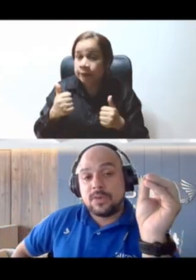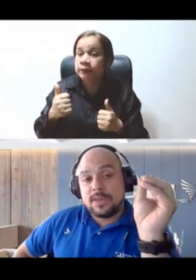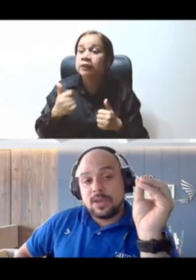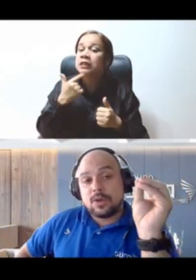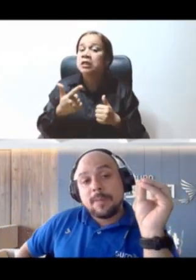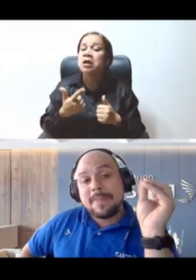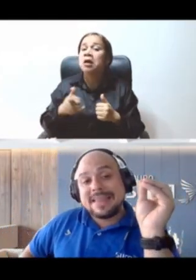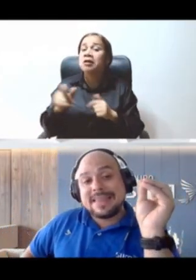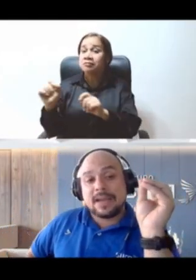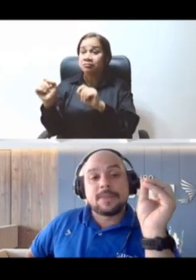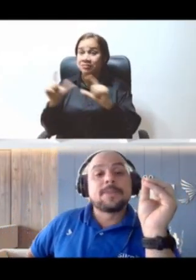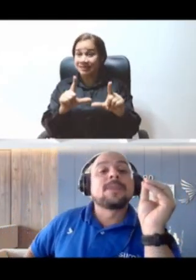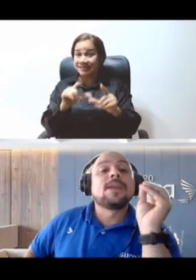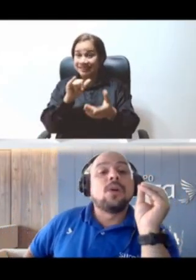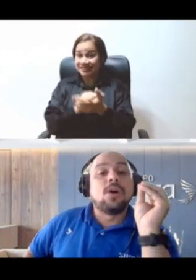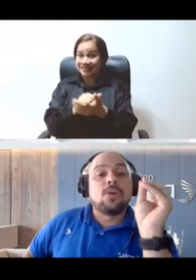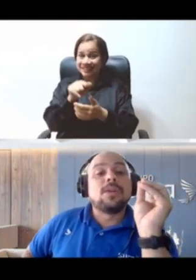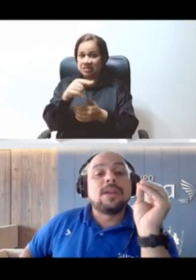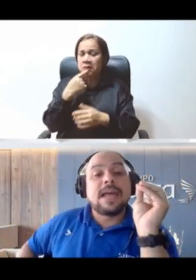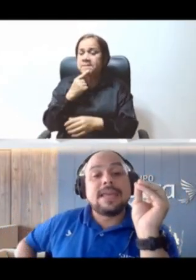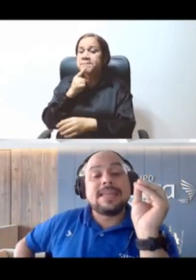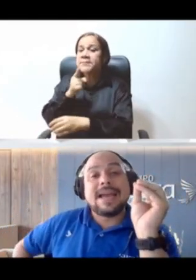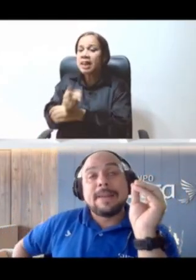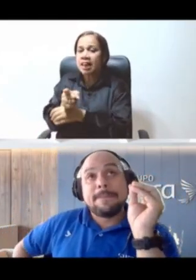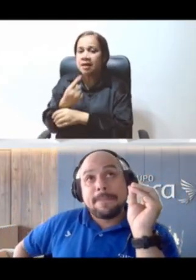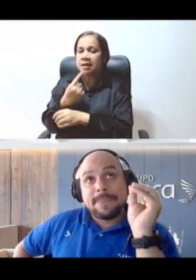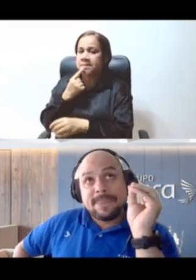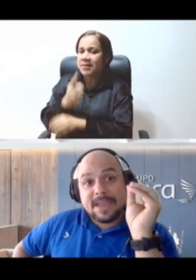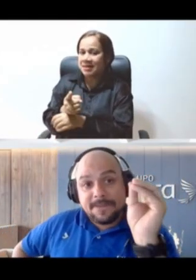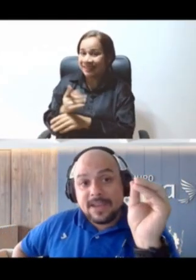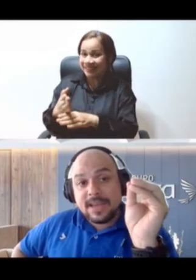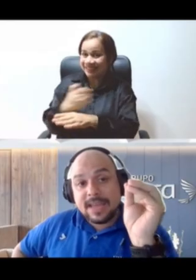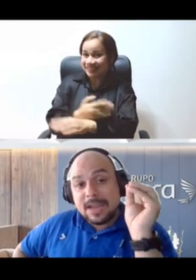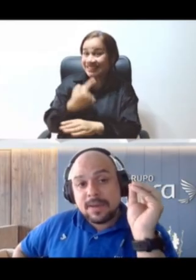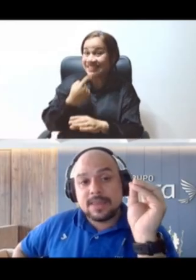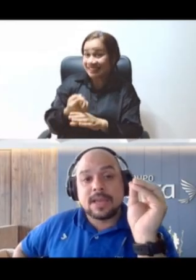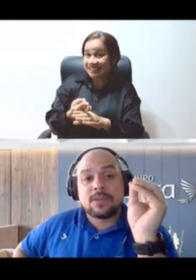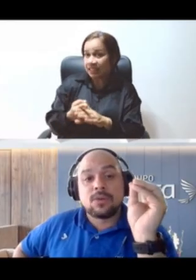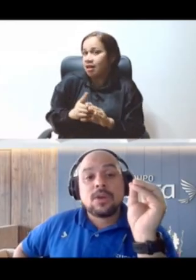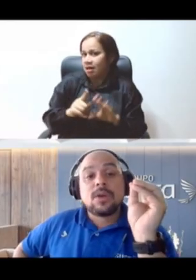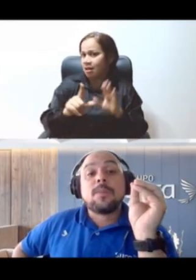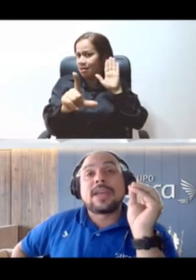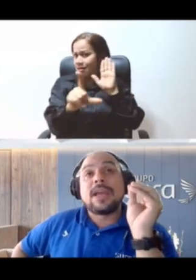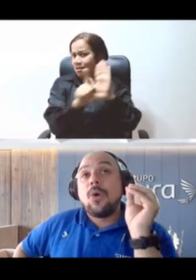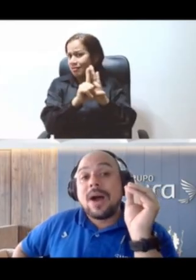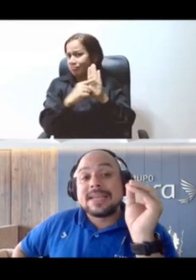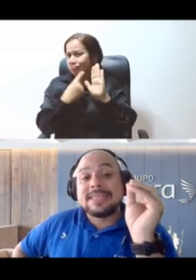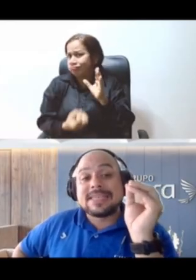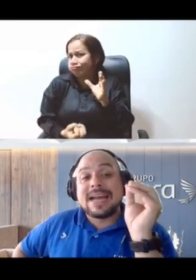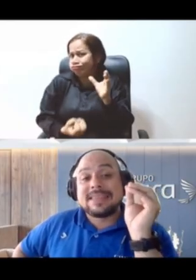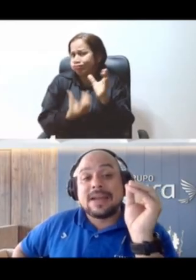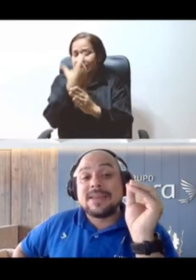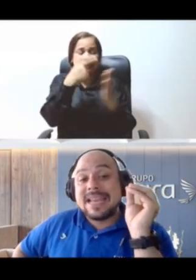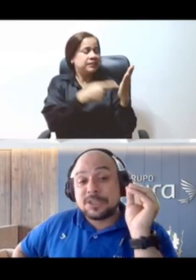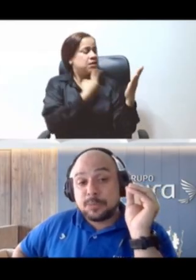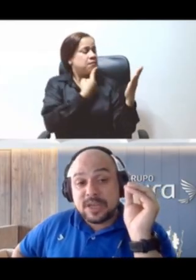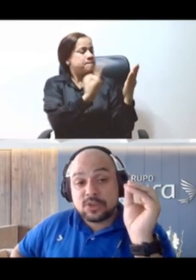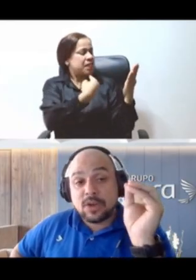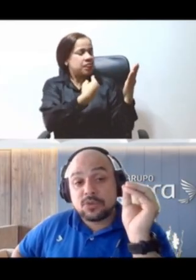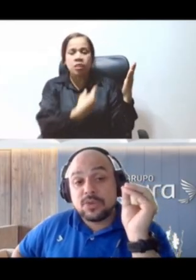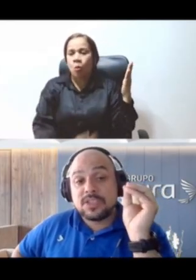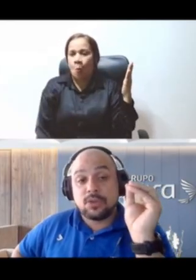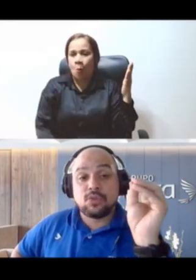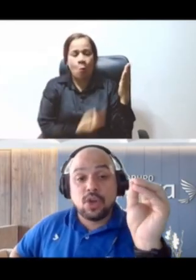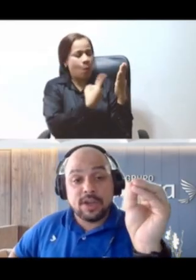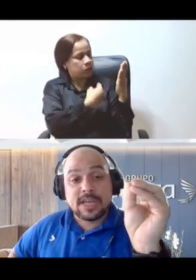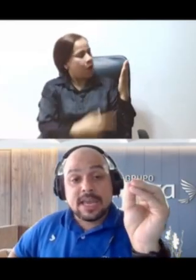inmediatamente en la diapositiva anterior. Mandar. Ojo, la ley define el mandato porque lo haces a través de